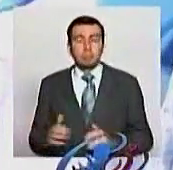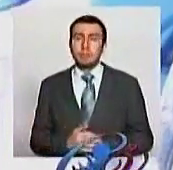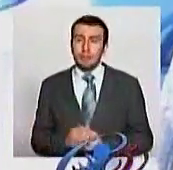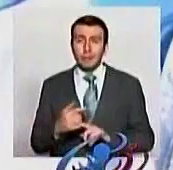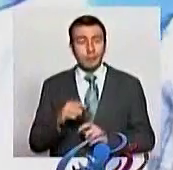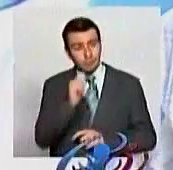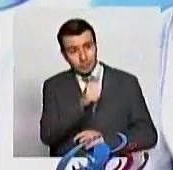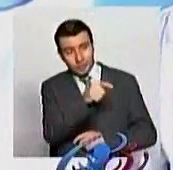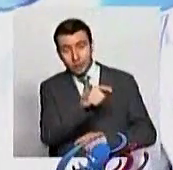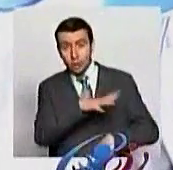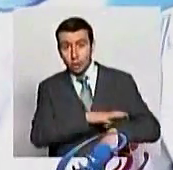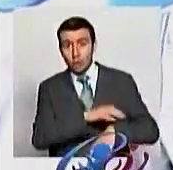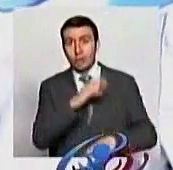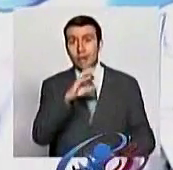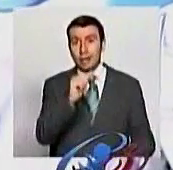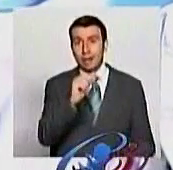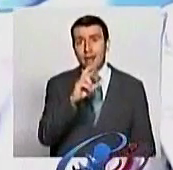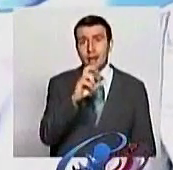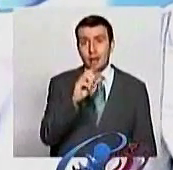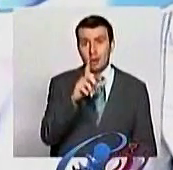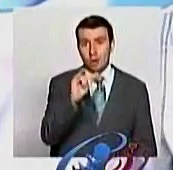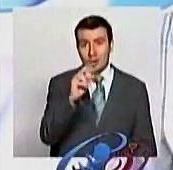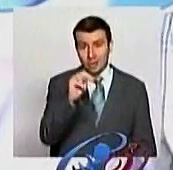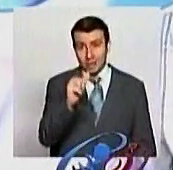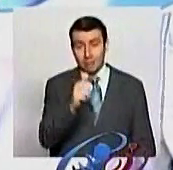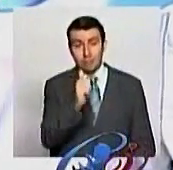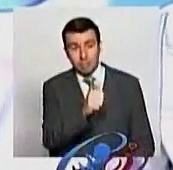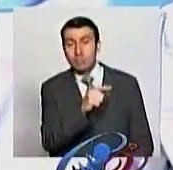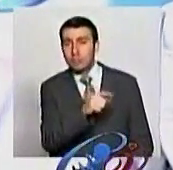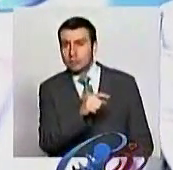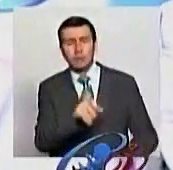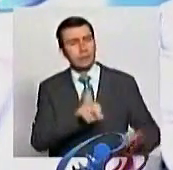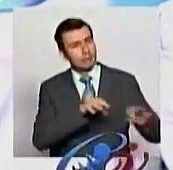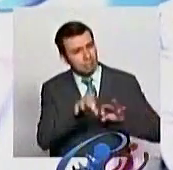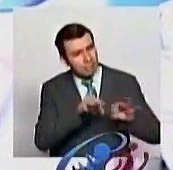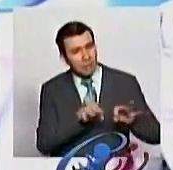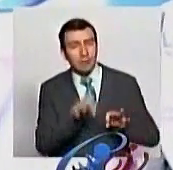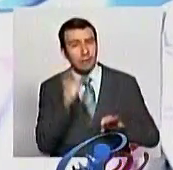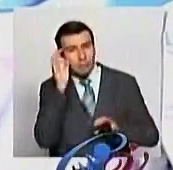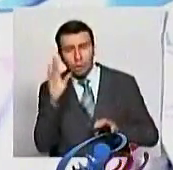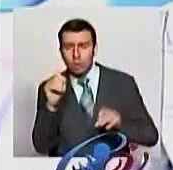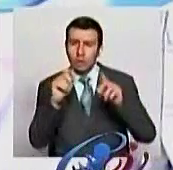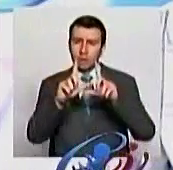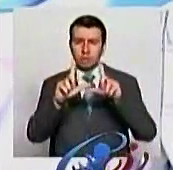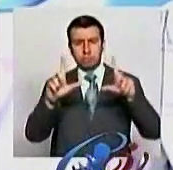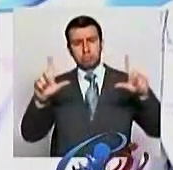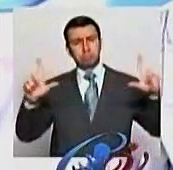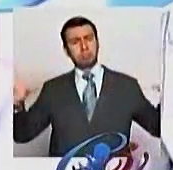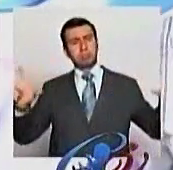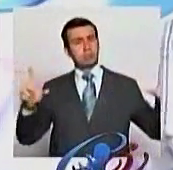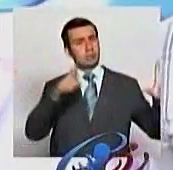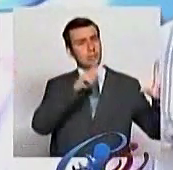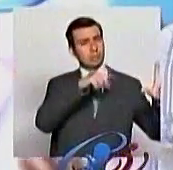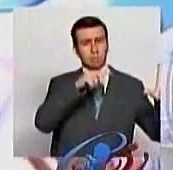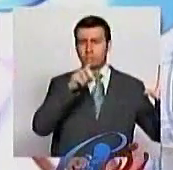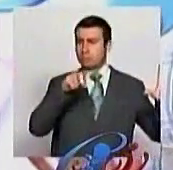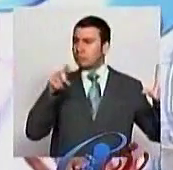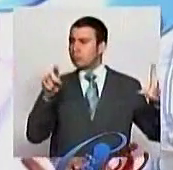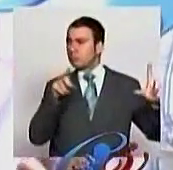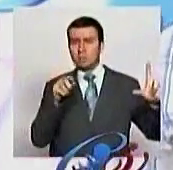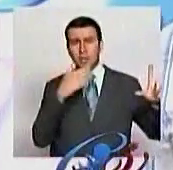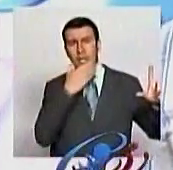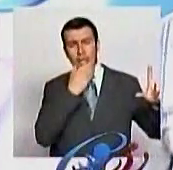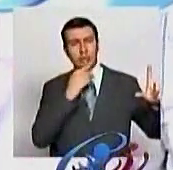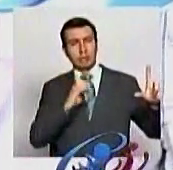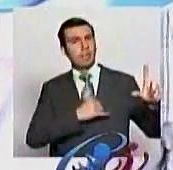doctora Carolina hacía referencia a qué puede encontrar uno en el paciente, que